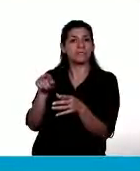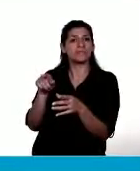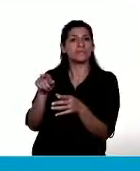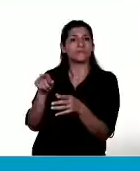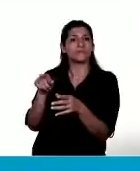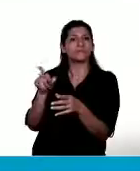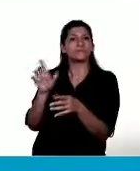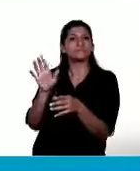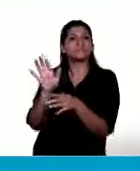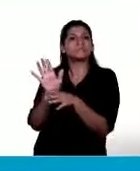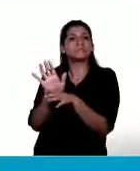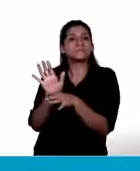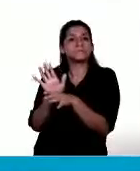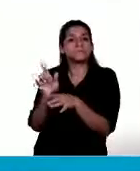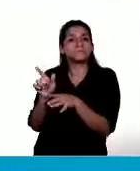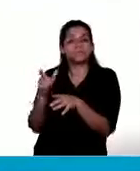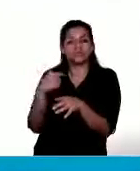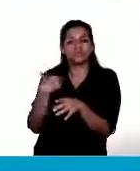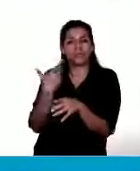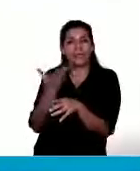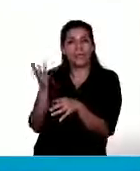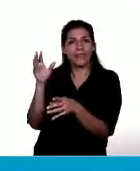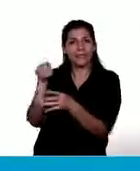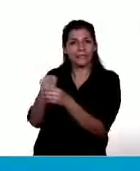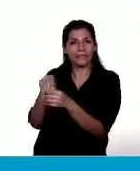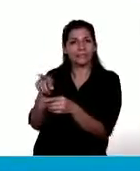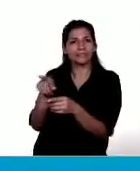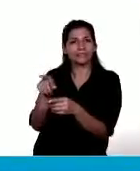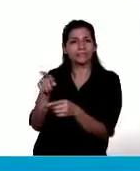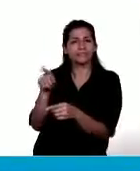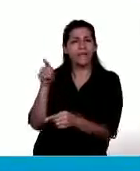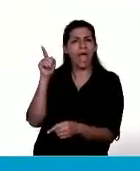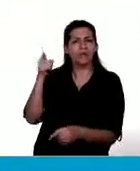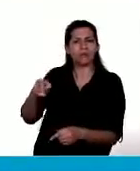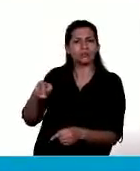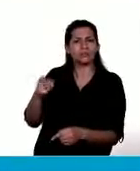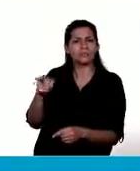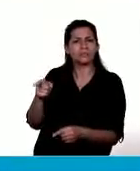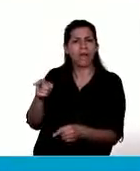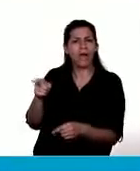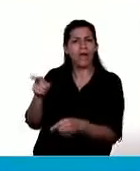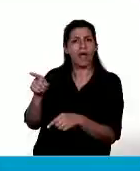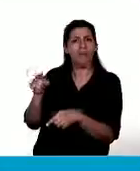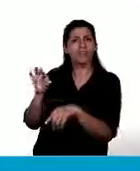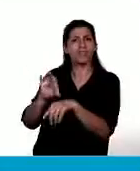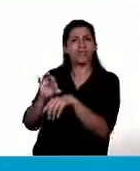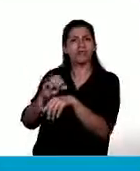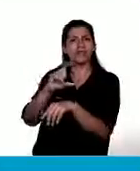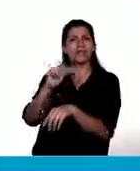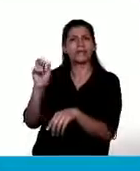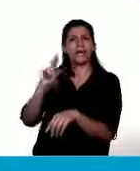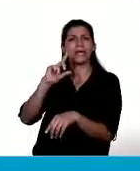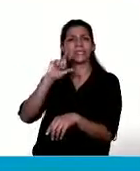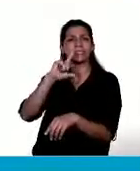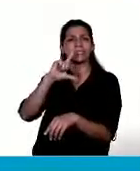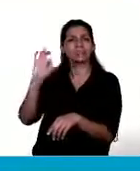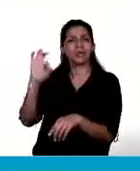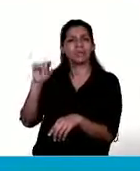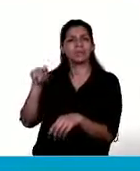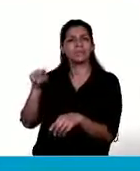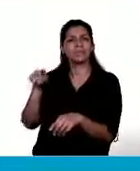de nuestra sociedad, acusando al doctor Ramón Carrillo de